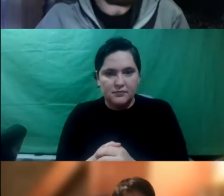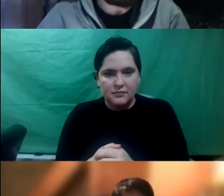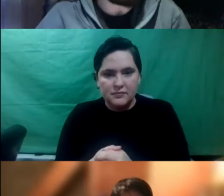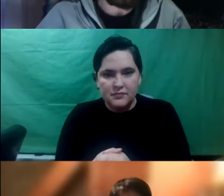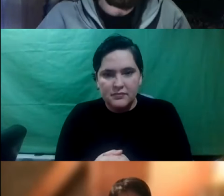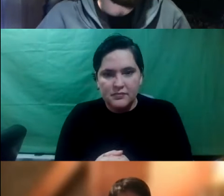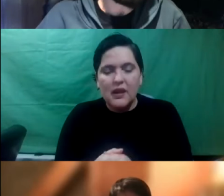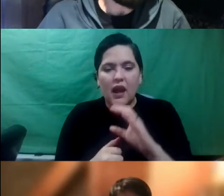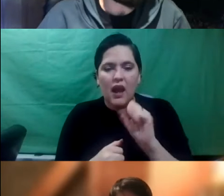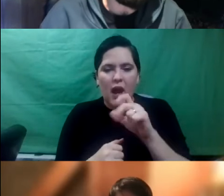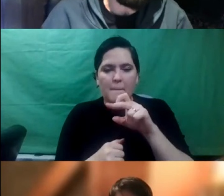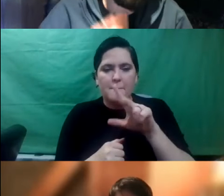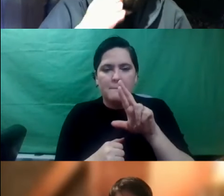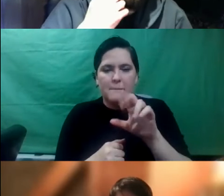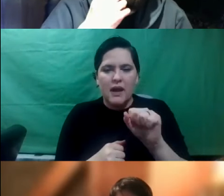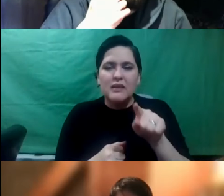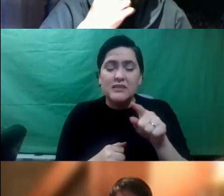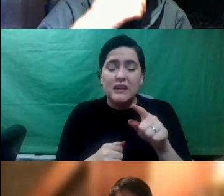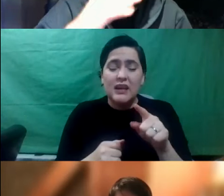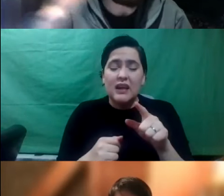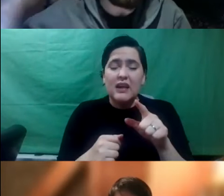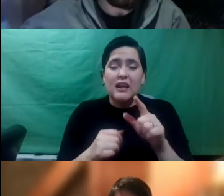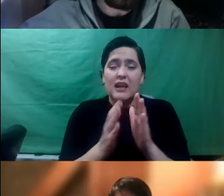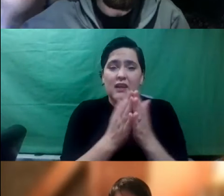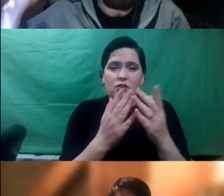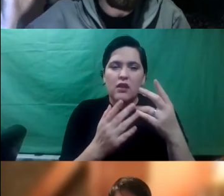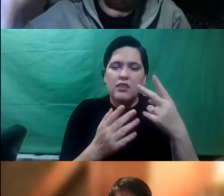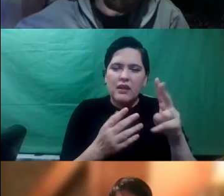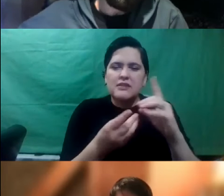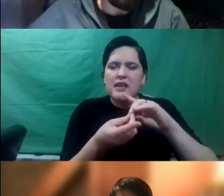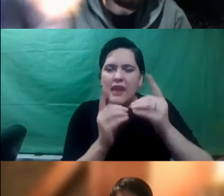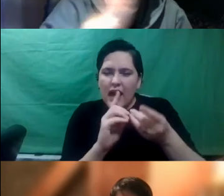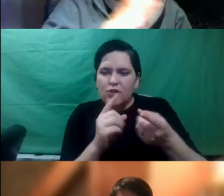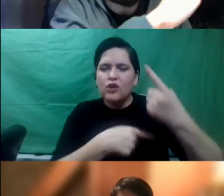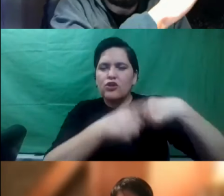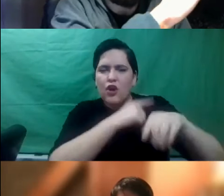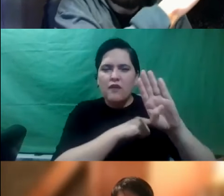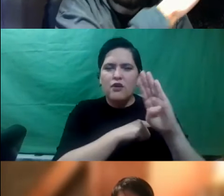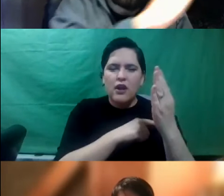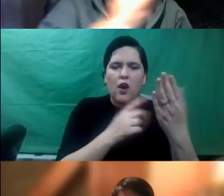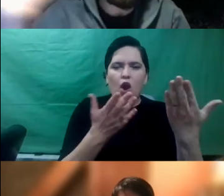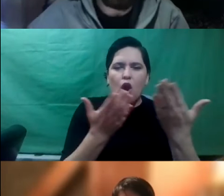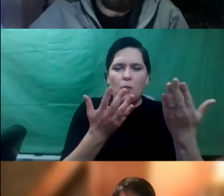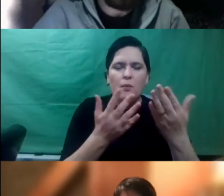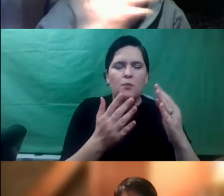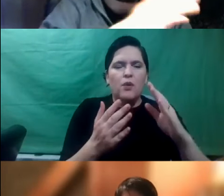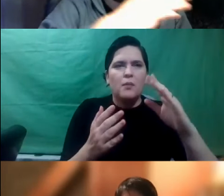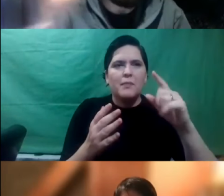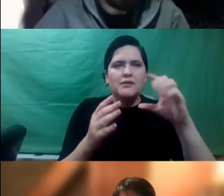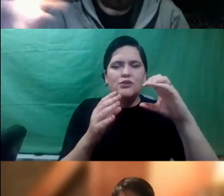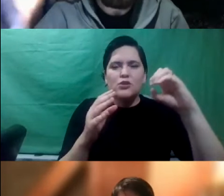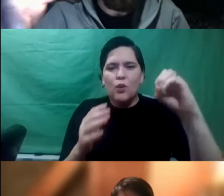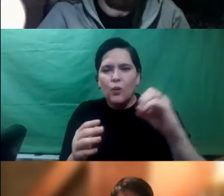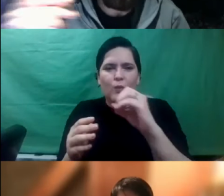Sus libros generalmente son como súper didácticos en términos de mostrar la historia de la biología, cómo el péndulo se va moviendo del reduccionismo hacia el holismo